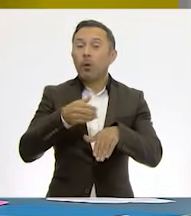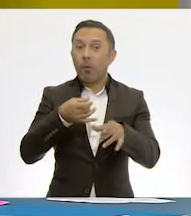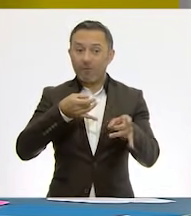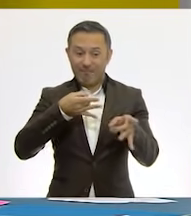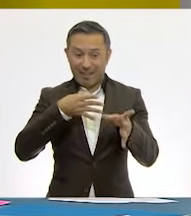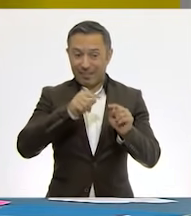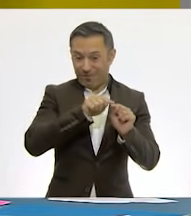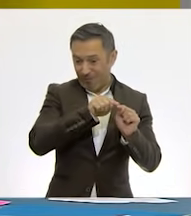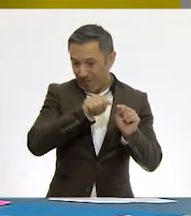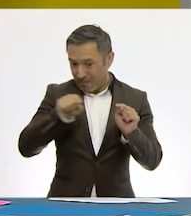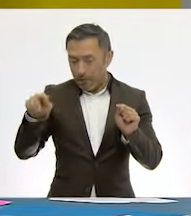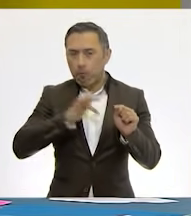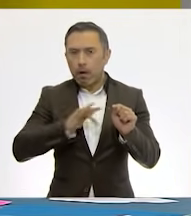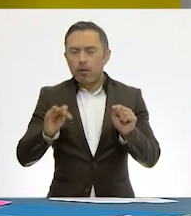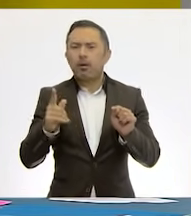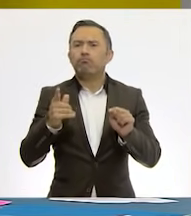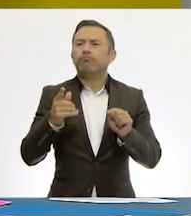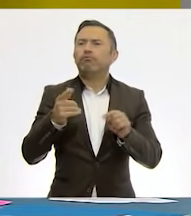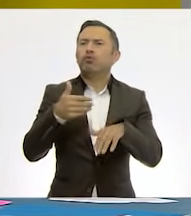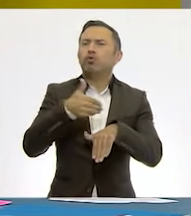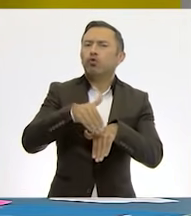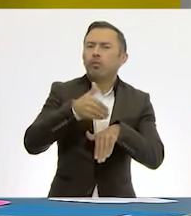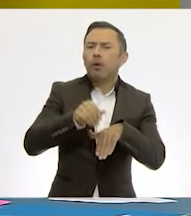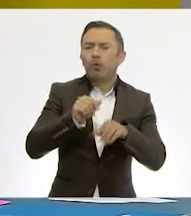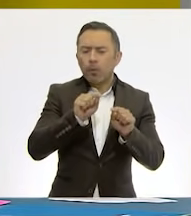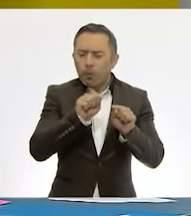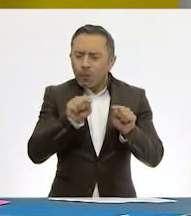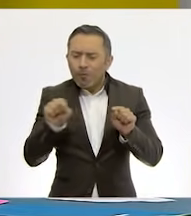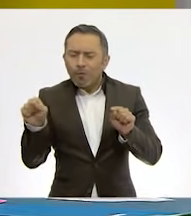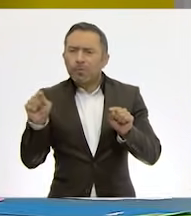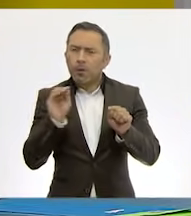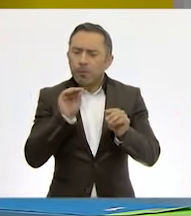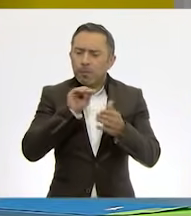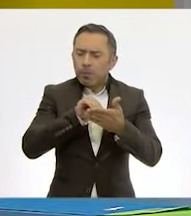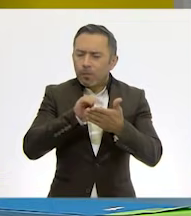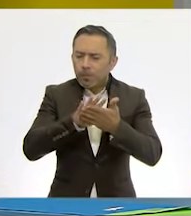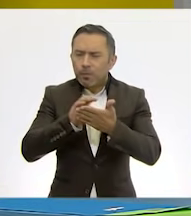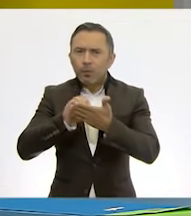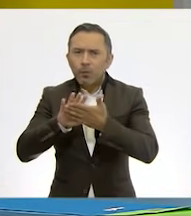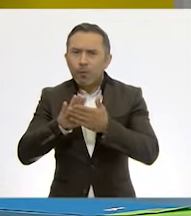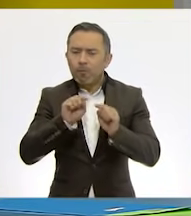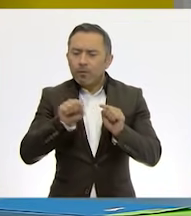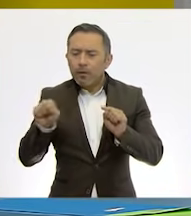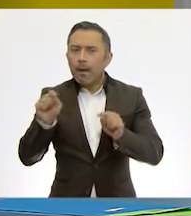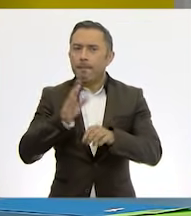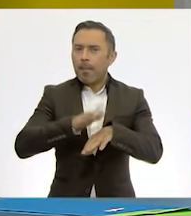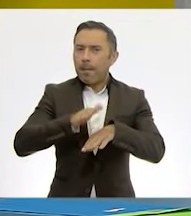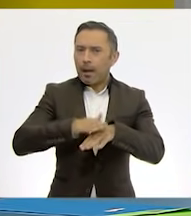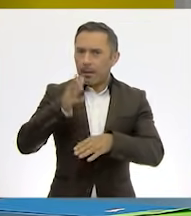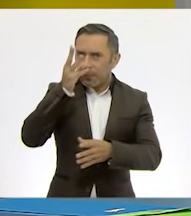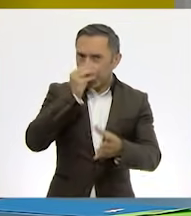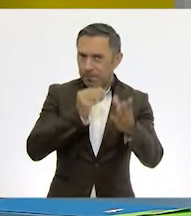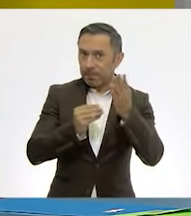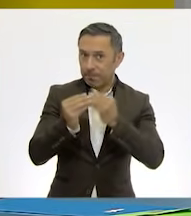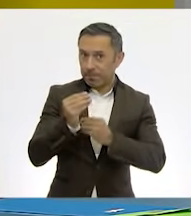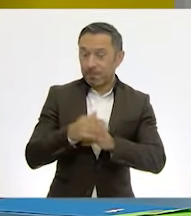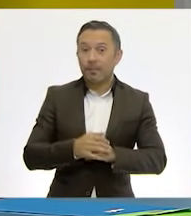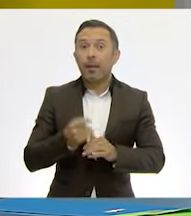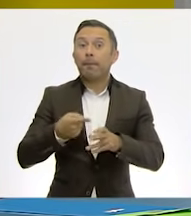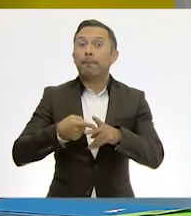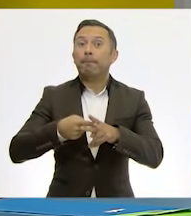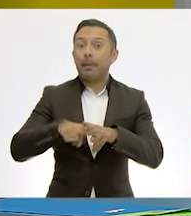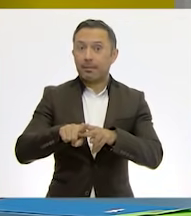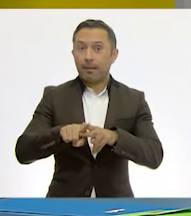y características de los números, pues para seguir aprendiendo más acerca de ellos. Ahora sí que antes de comenzar, ¿qué les